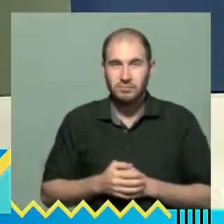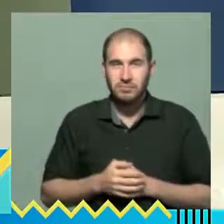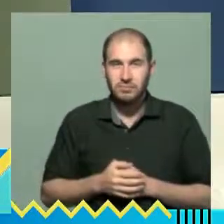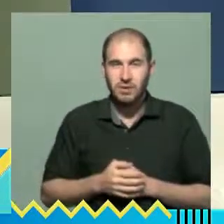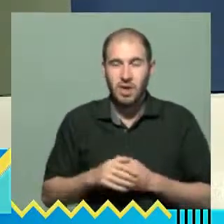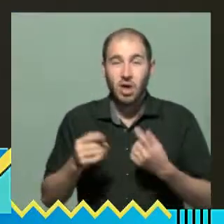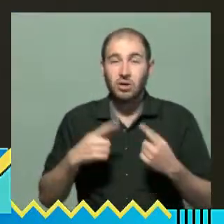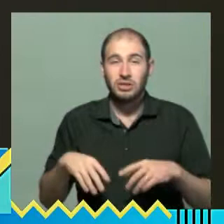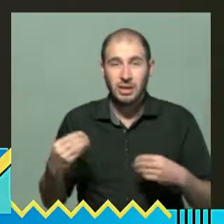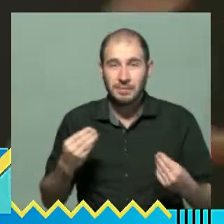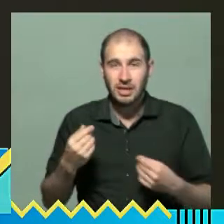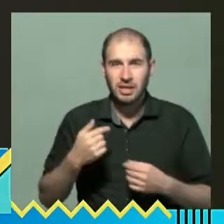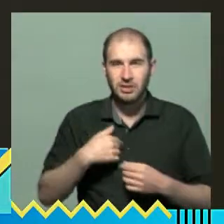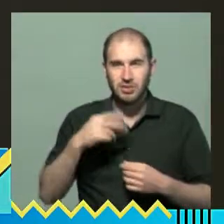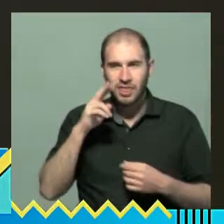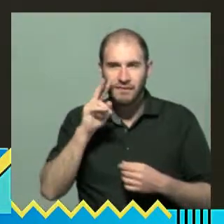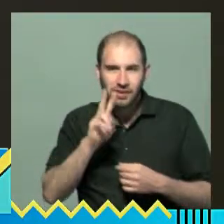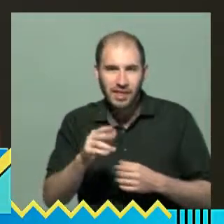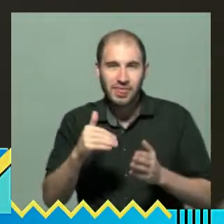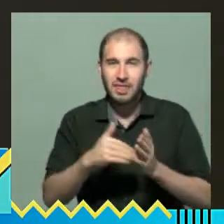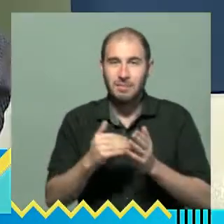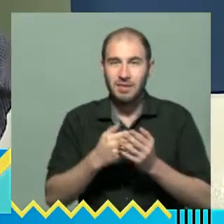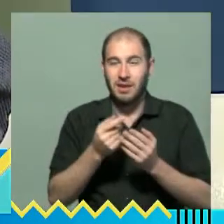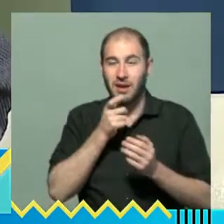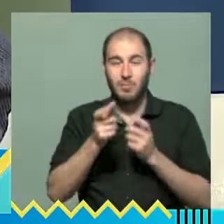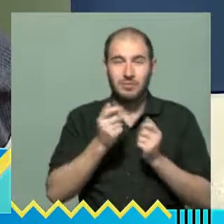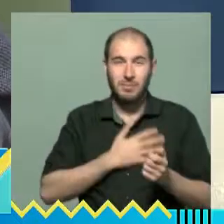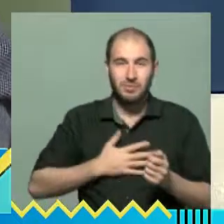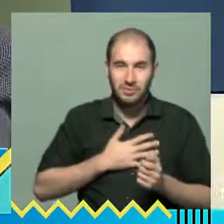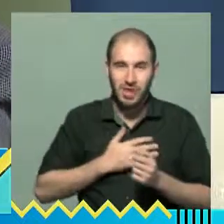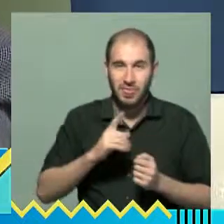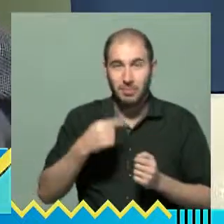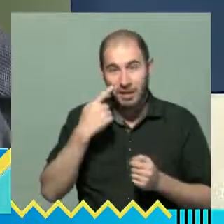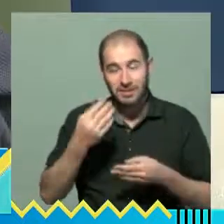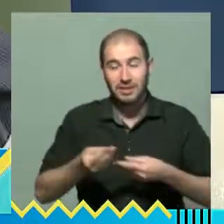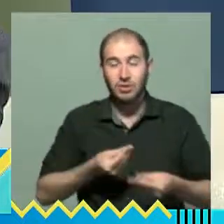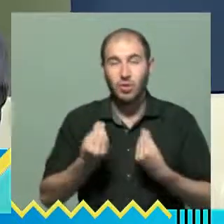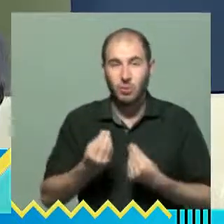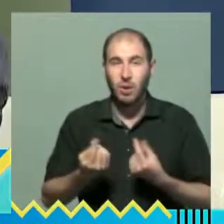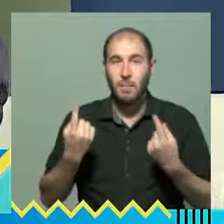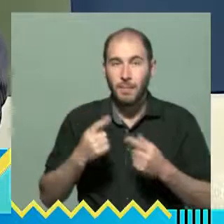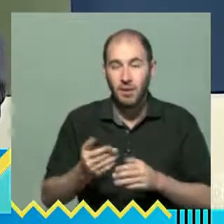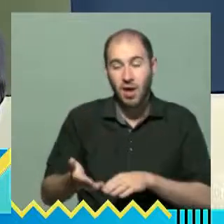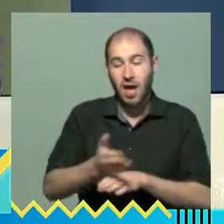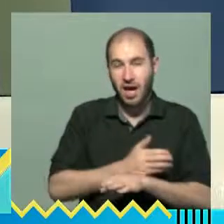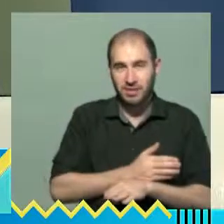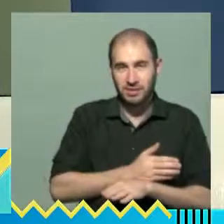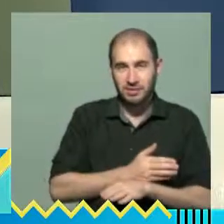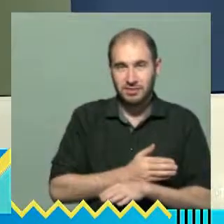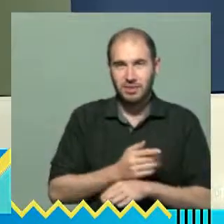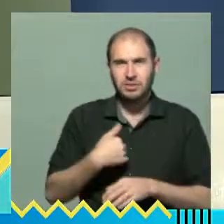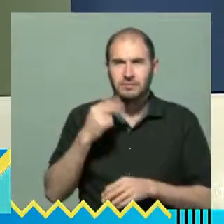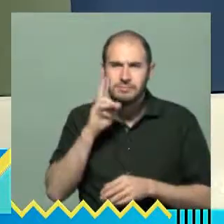lo que va a pasar es que mi definición de realidad va a condicionar toda mi respuesta emocional. Después veré cómo la gestiono, pero hay un paso previo, y es que